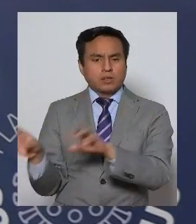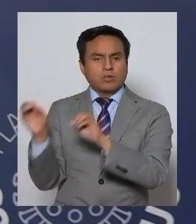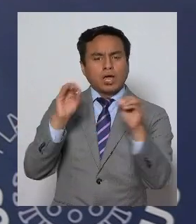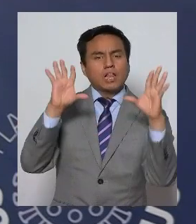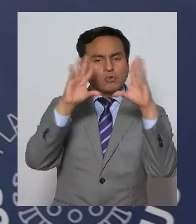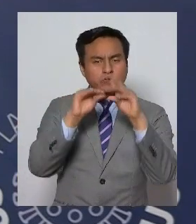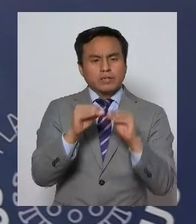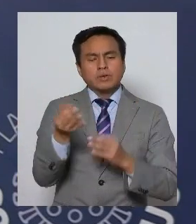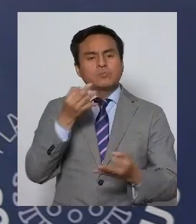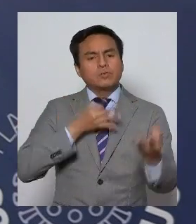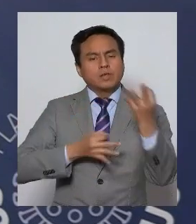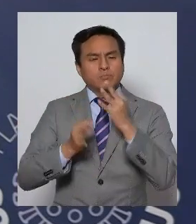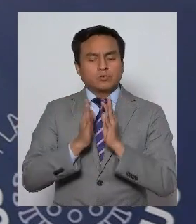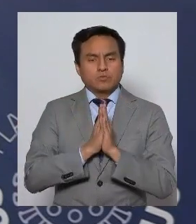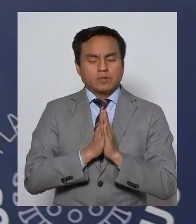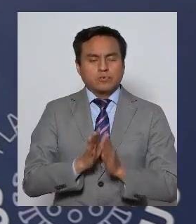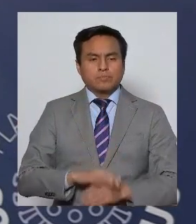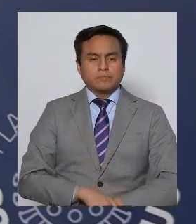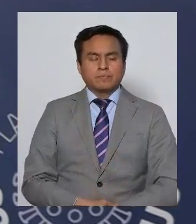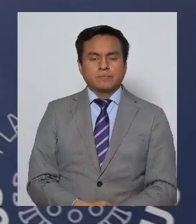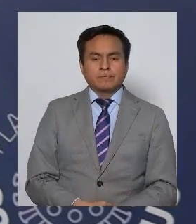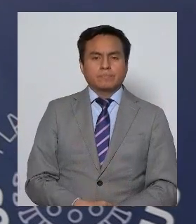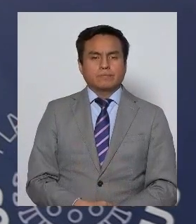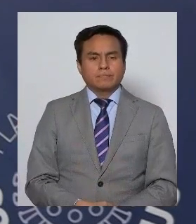noche. ¿Qué nos puede mencionar al respecto, por favor?